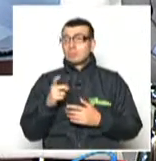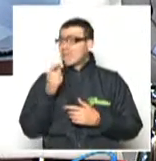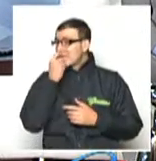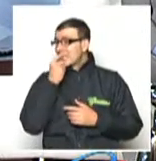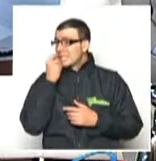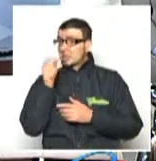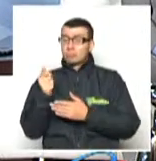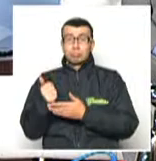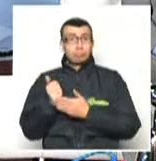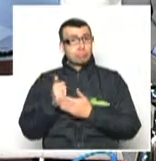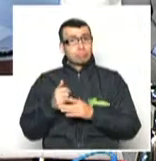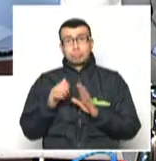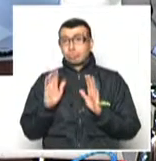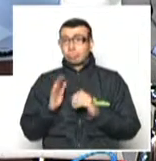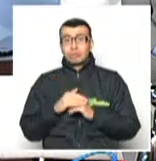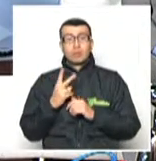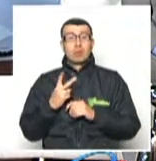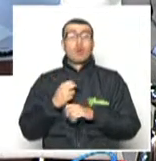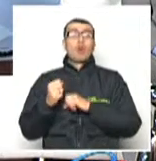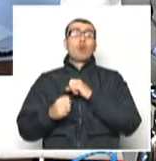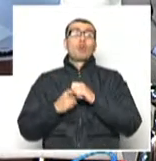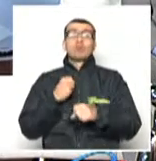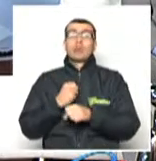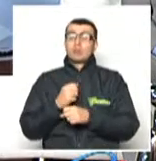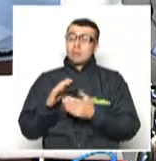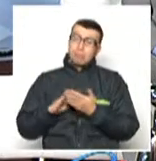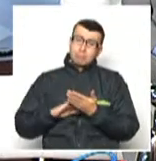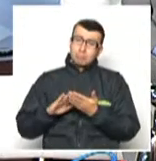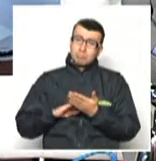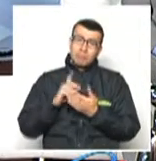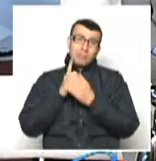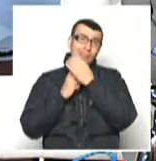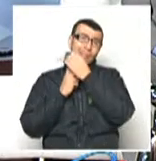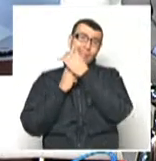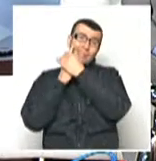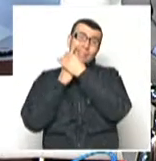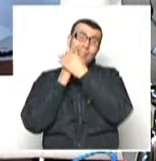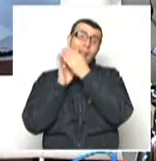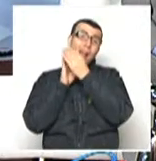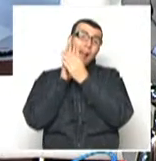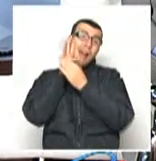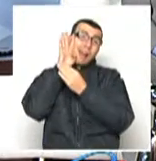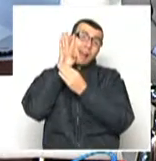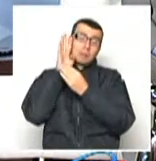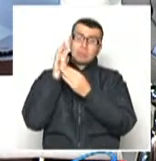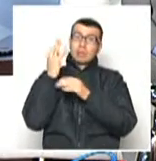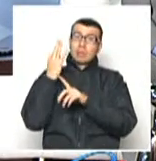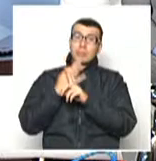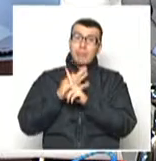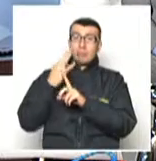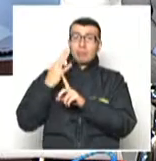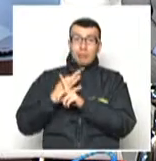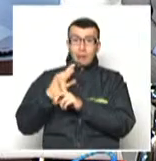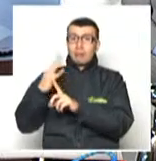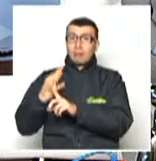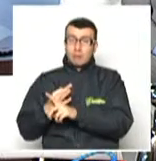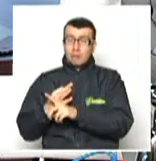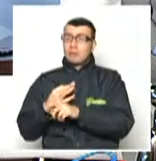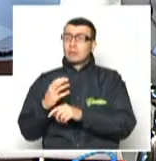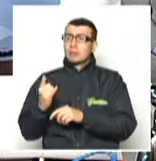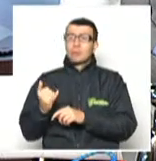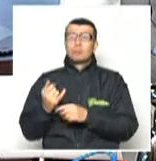no ayudan más y llevo 2 años dizque haciéndome un tratamiento de conducto porque usted sabe que cada 3 meses una cita, le echan a uno